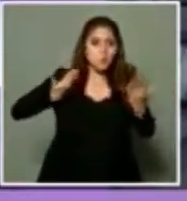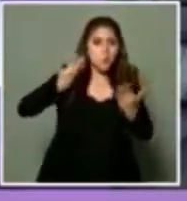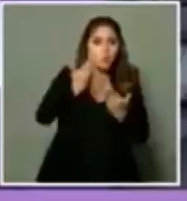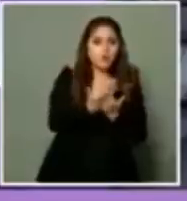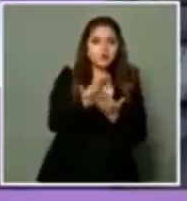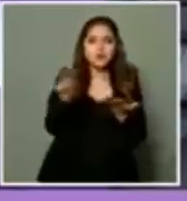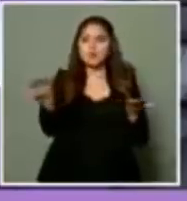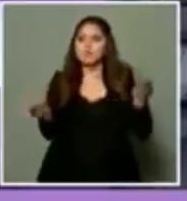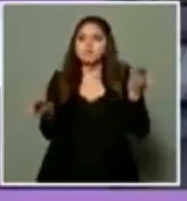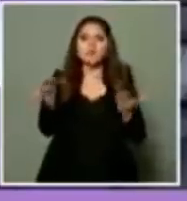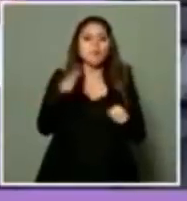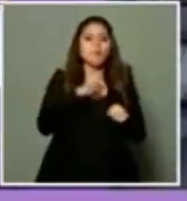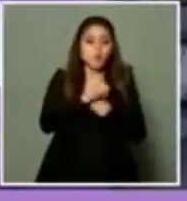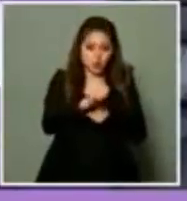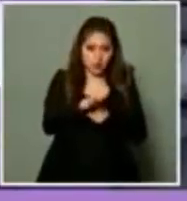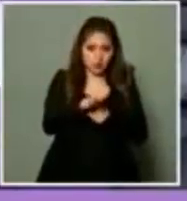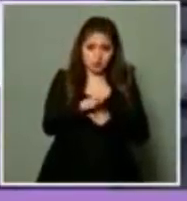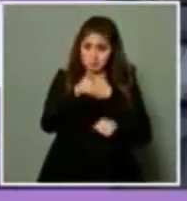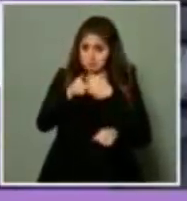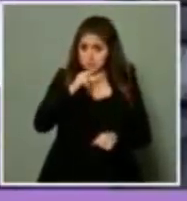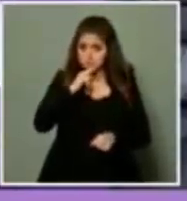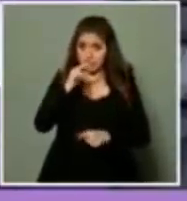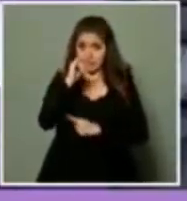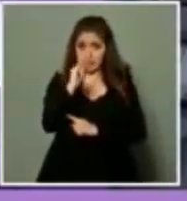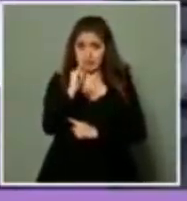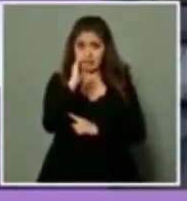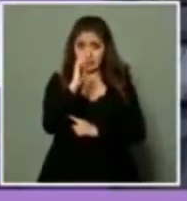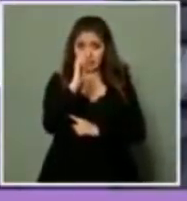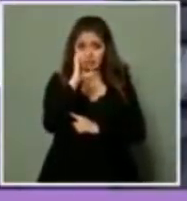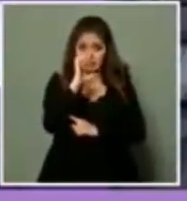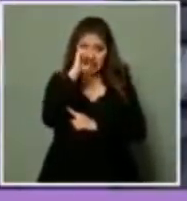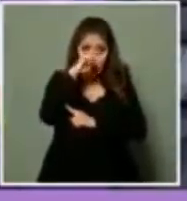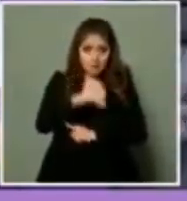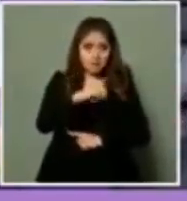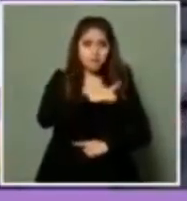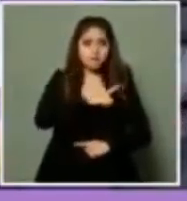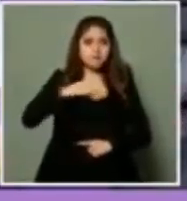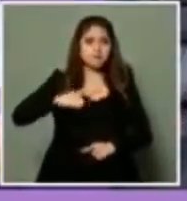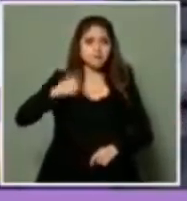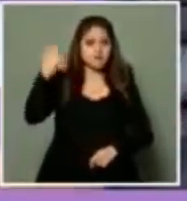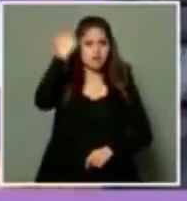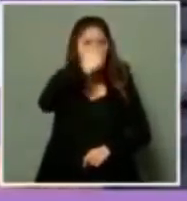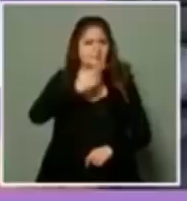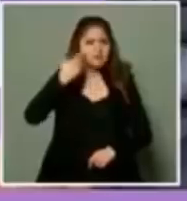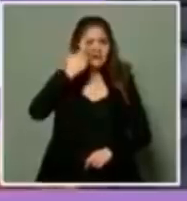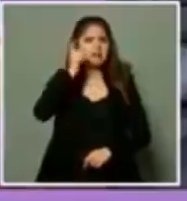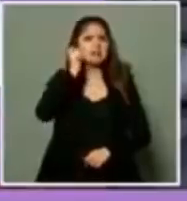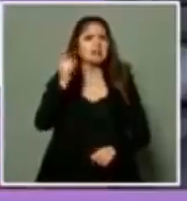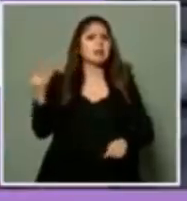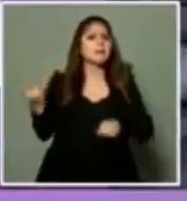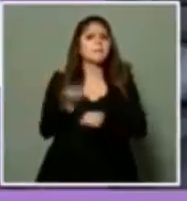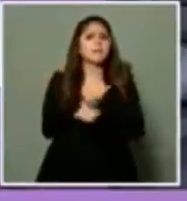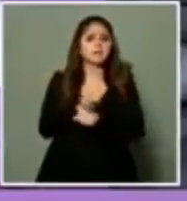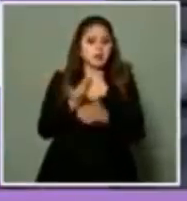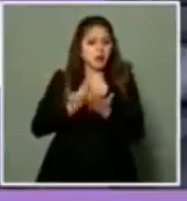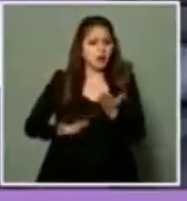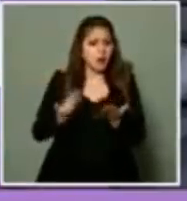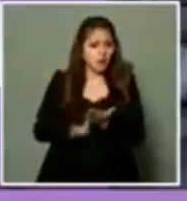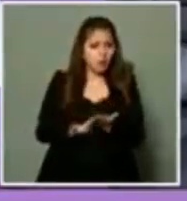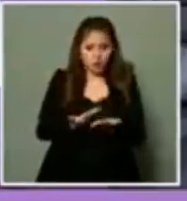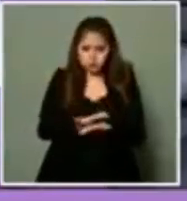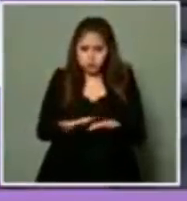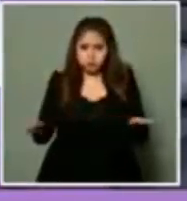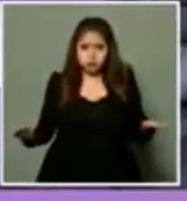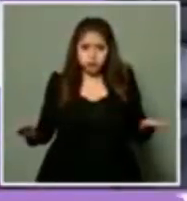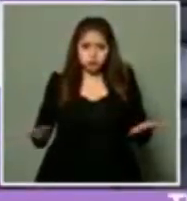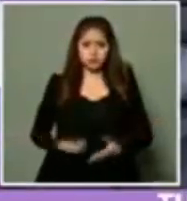contrastarlas, pero sería bueno que el Instituto Electoral también revisara lo que está pasando en campo. Y lo que está pasando en